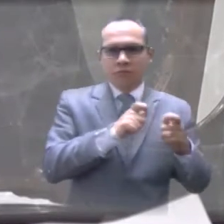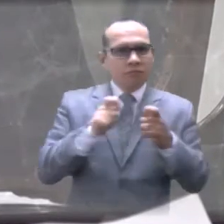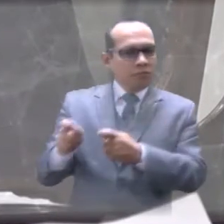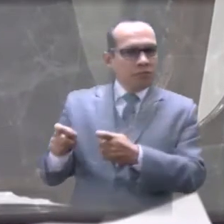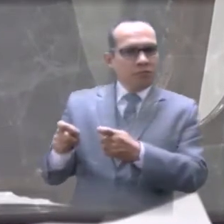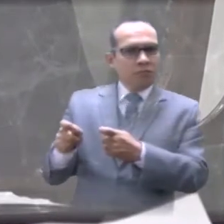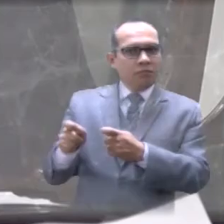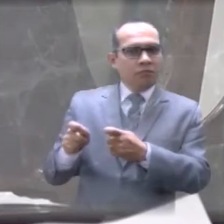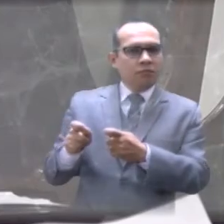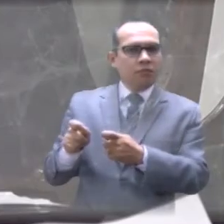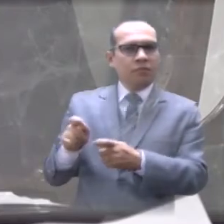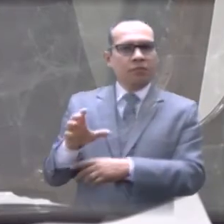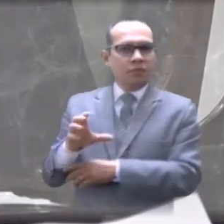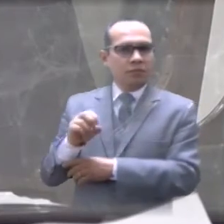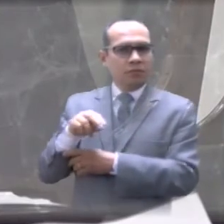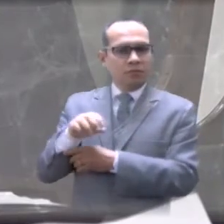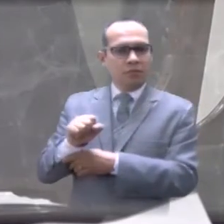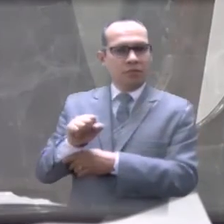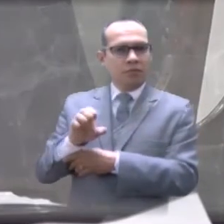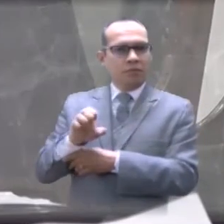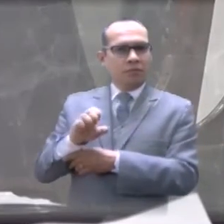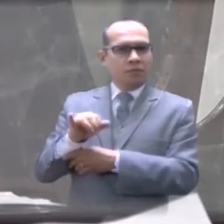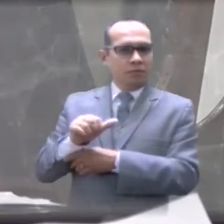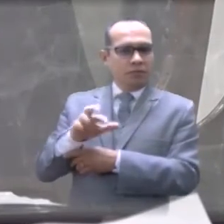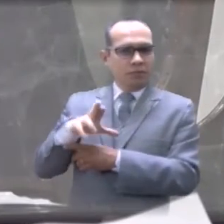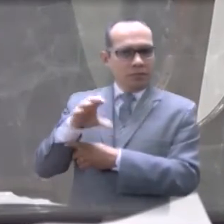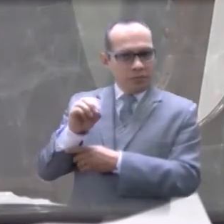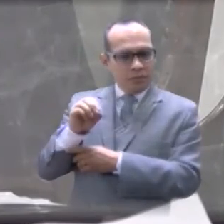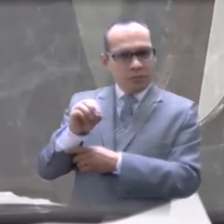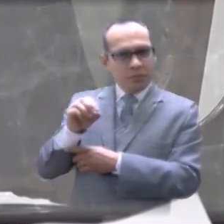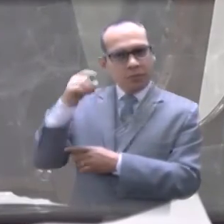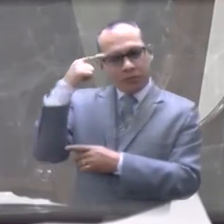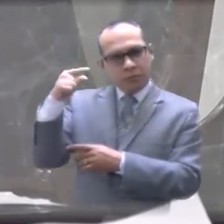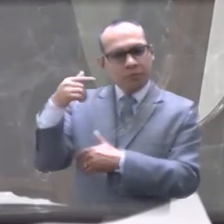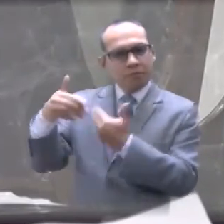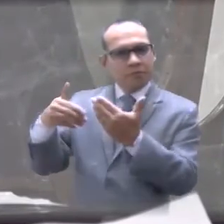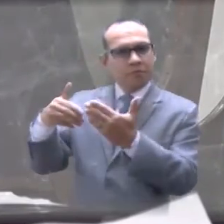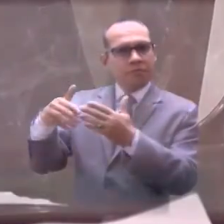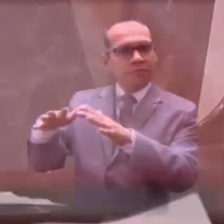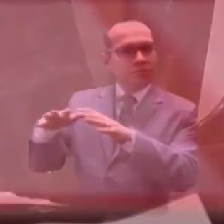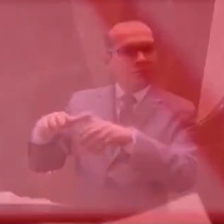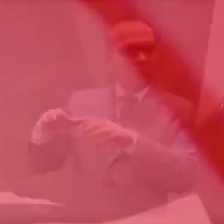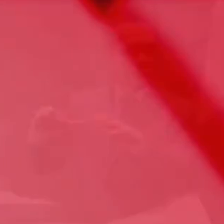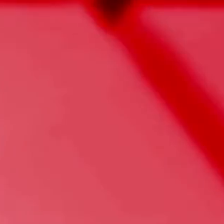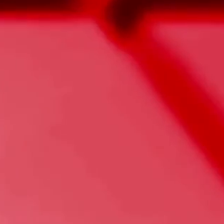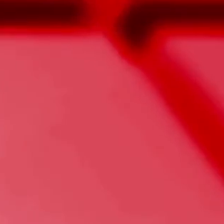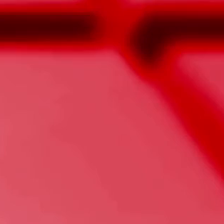Consejo de la Judicatura correspondiente al Poder Legislativo.